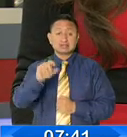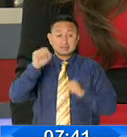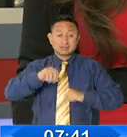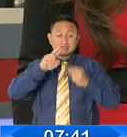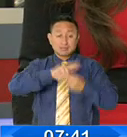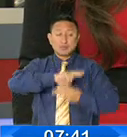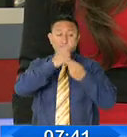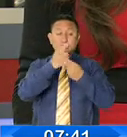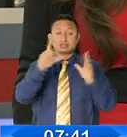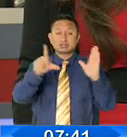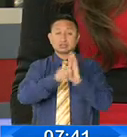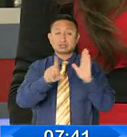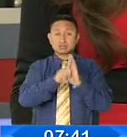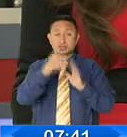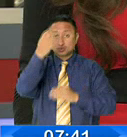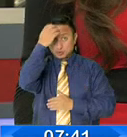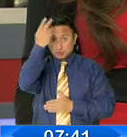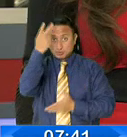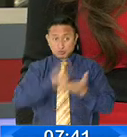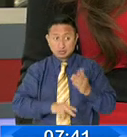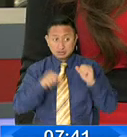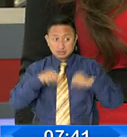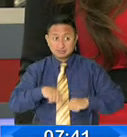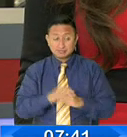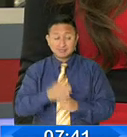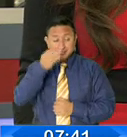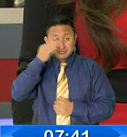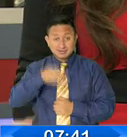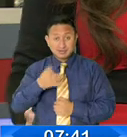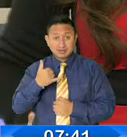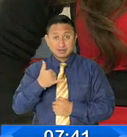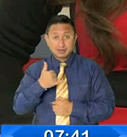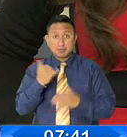Educación Intercultural no se eliminó el examen ser bachiller.